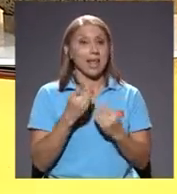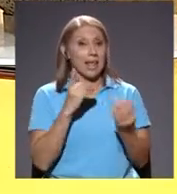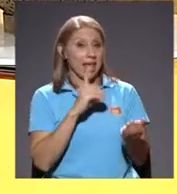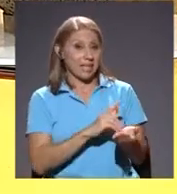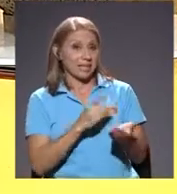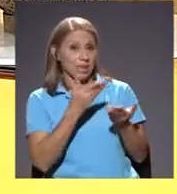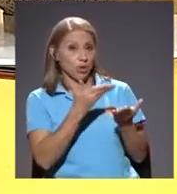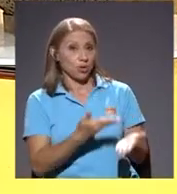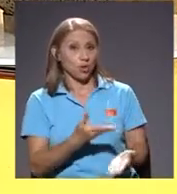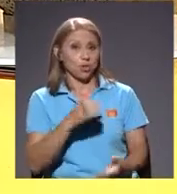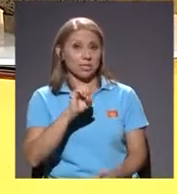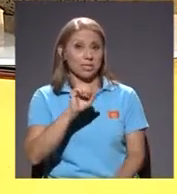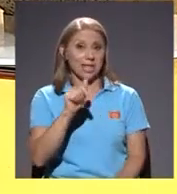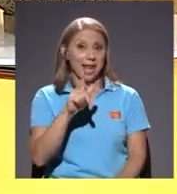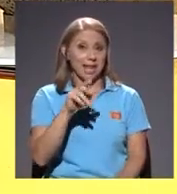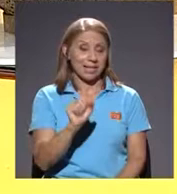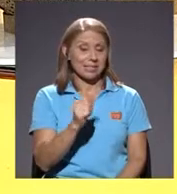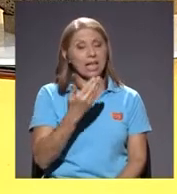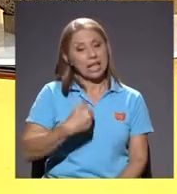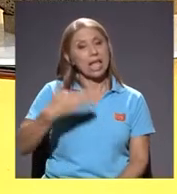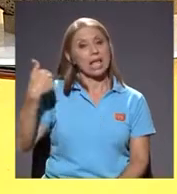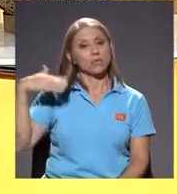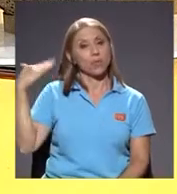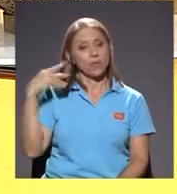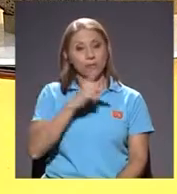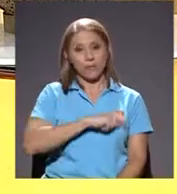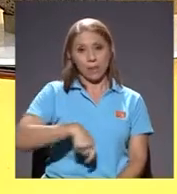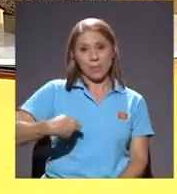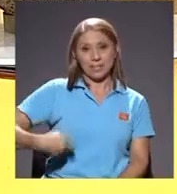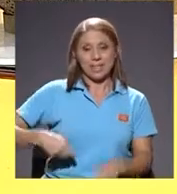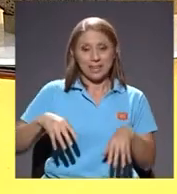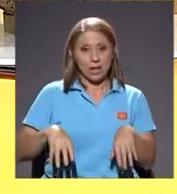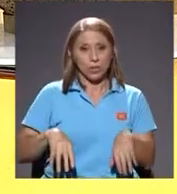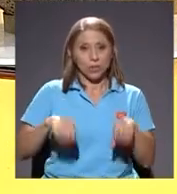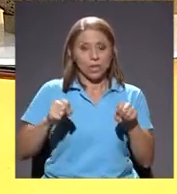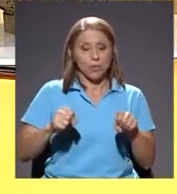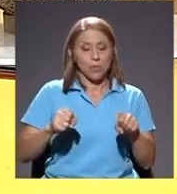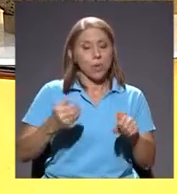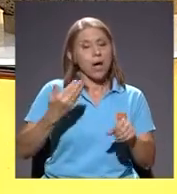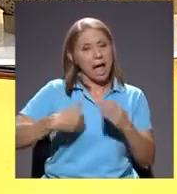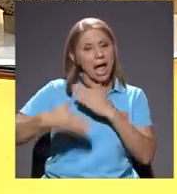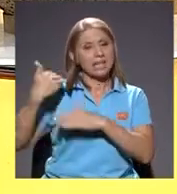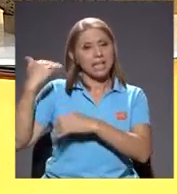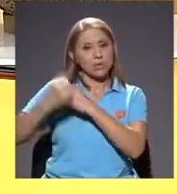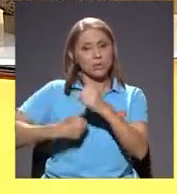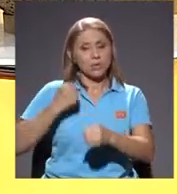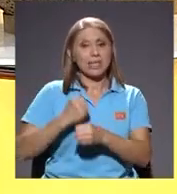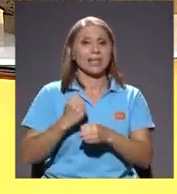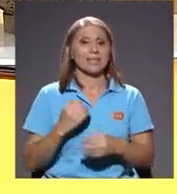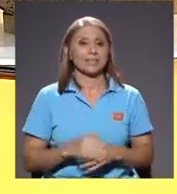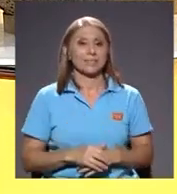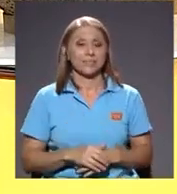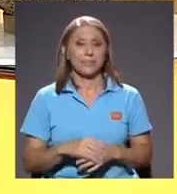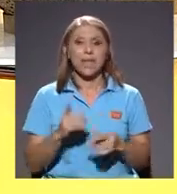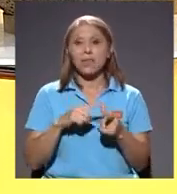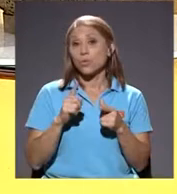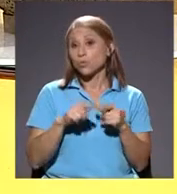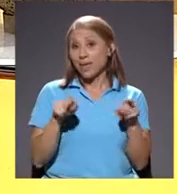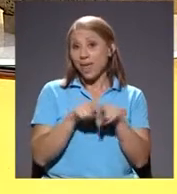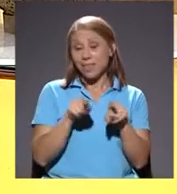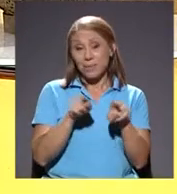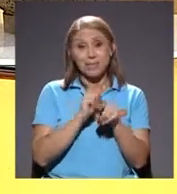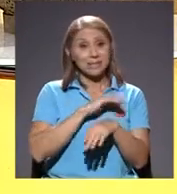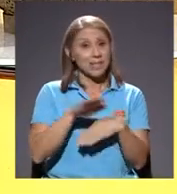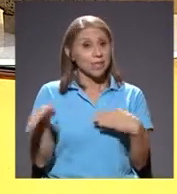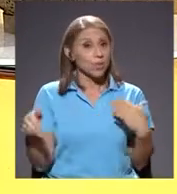quien a su vez fue el presidente ejecutivo hace algunos ayeres de manera que además de toda